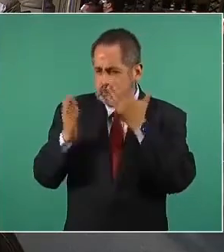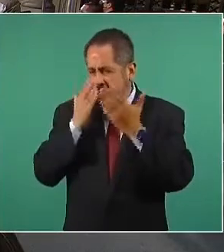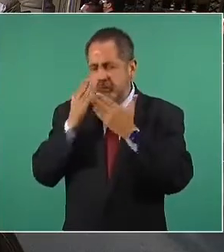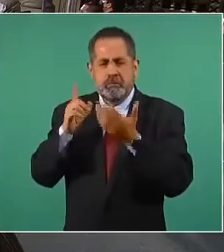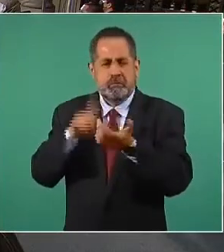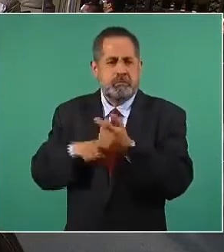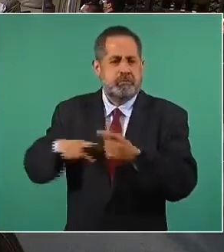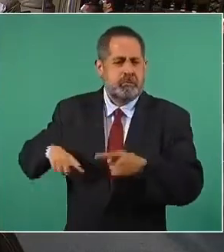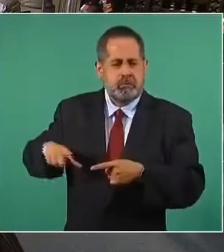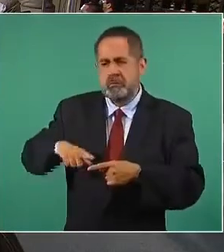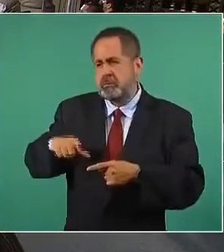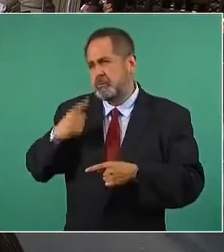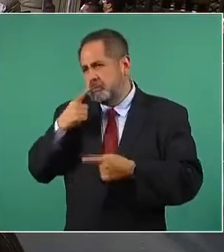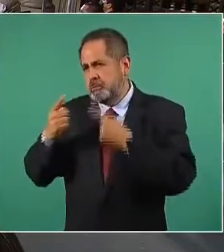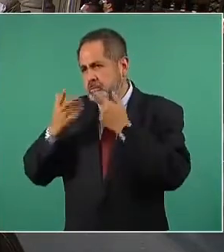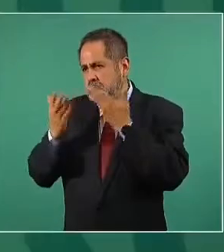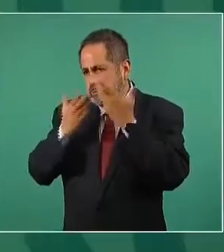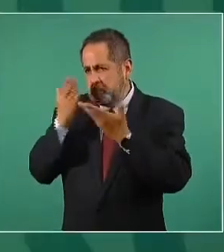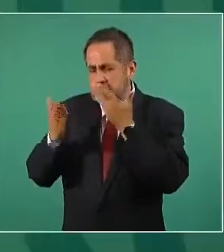escuela pública,